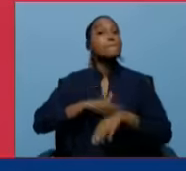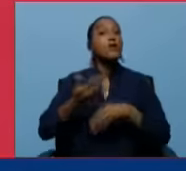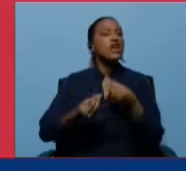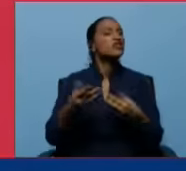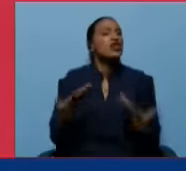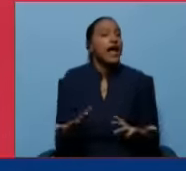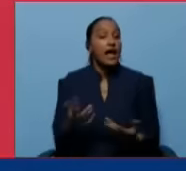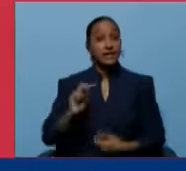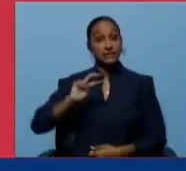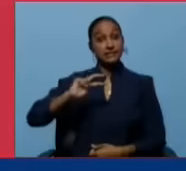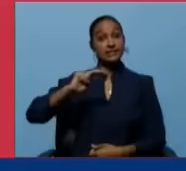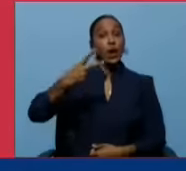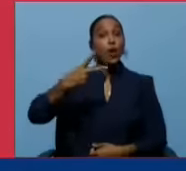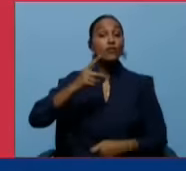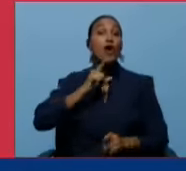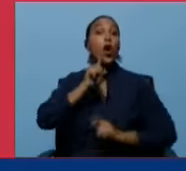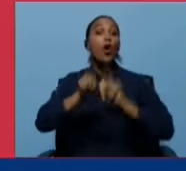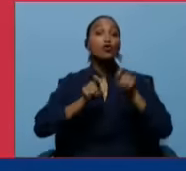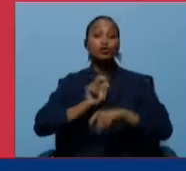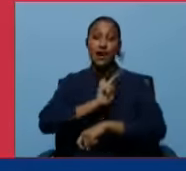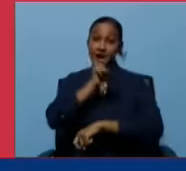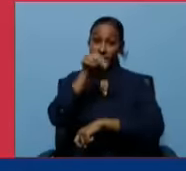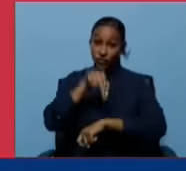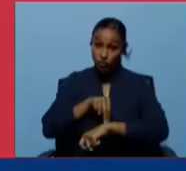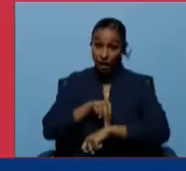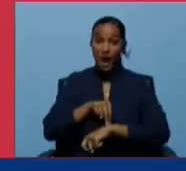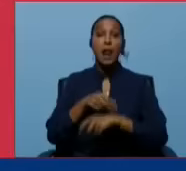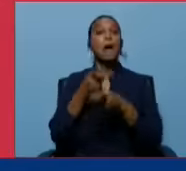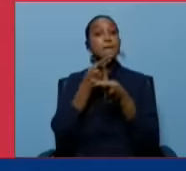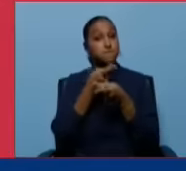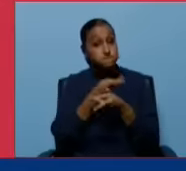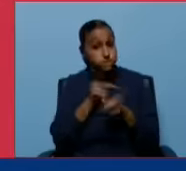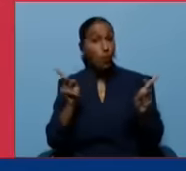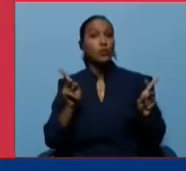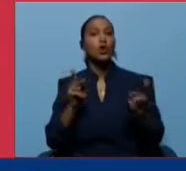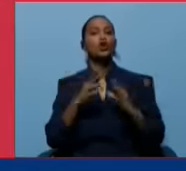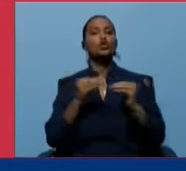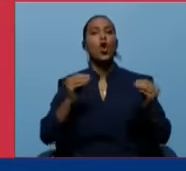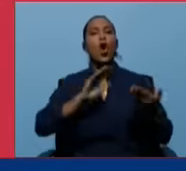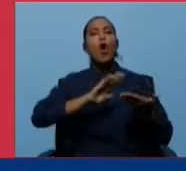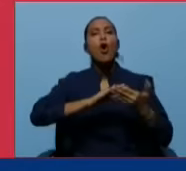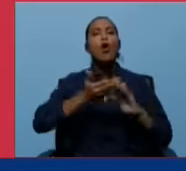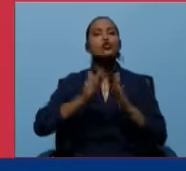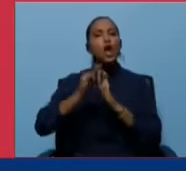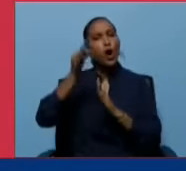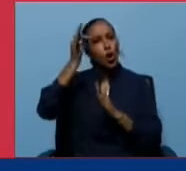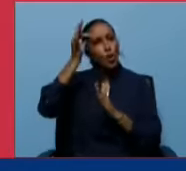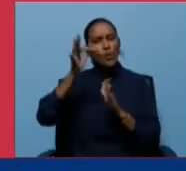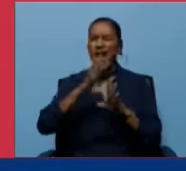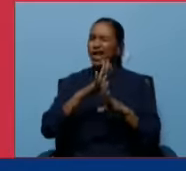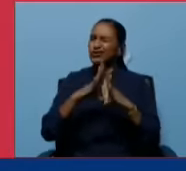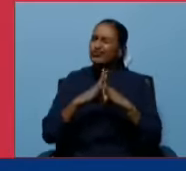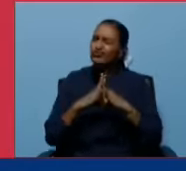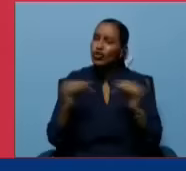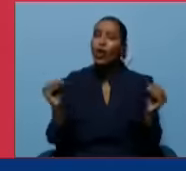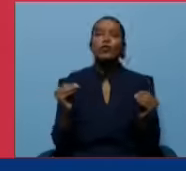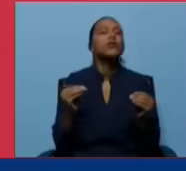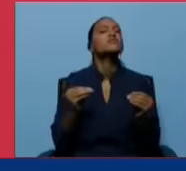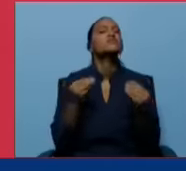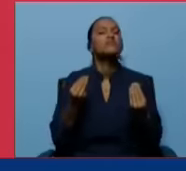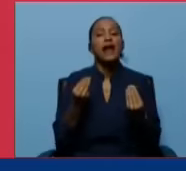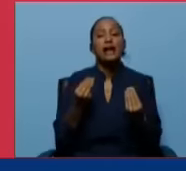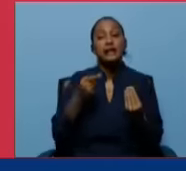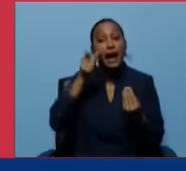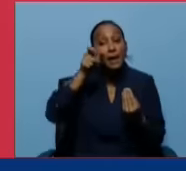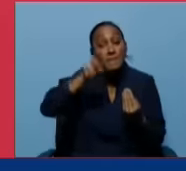consulta pública nacional con los consejos comunales y las comunas para que el pueblo votara como